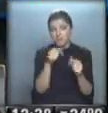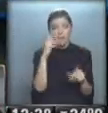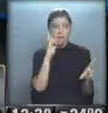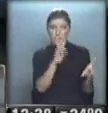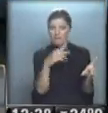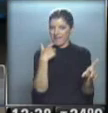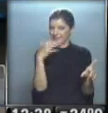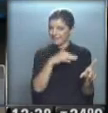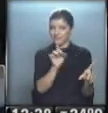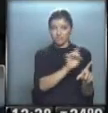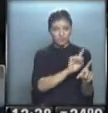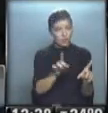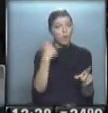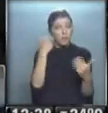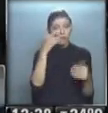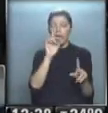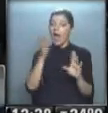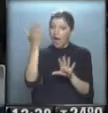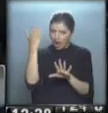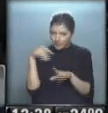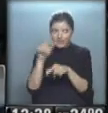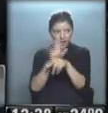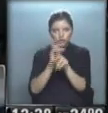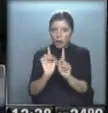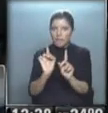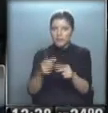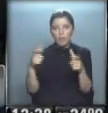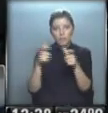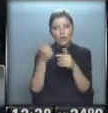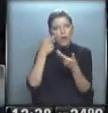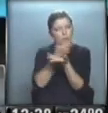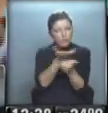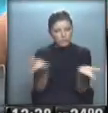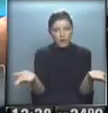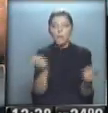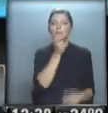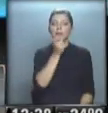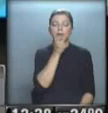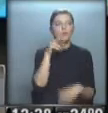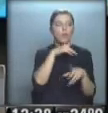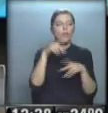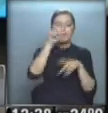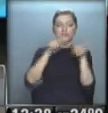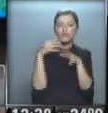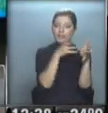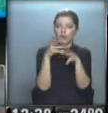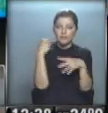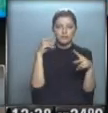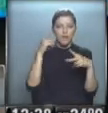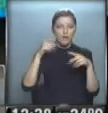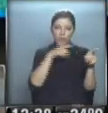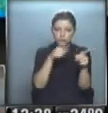el estilo, y en películas anteriores de Harrison Ford esto ya se veía cuando perseguía terroristas en el Yemen o vaya uno a saber